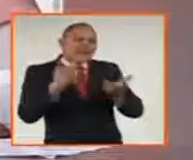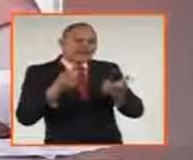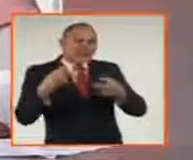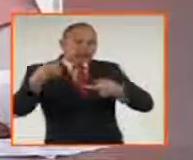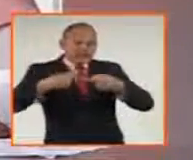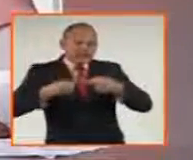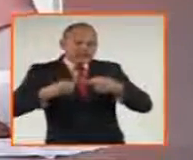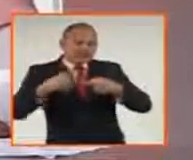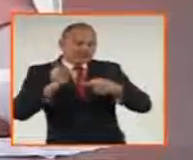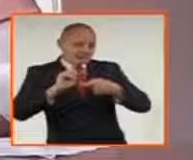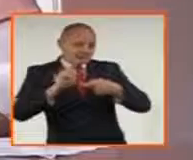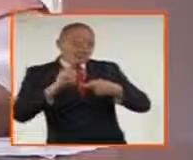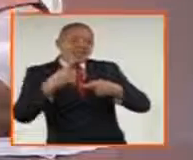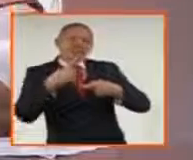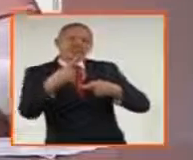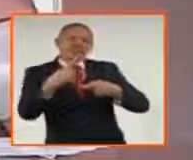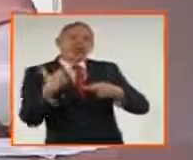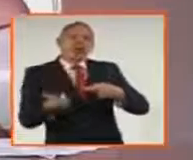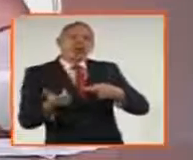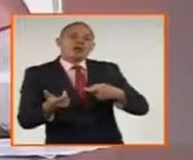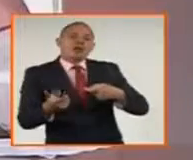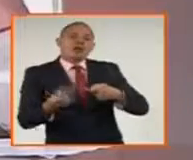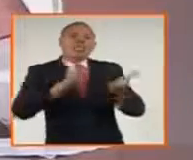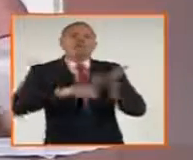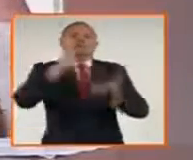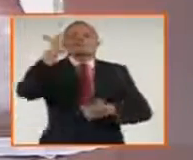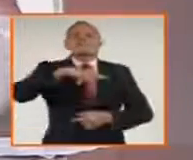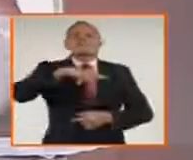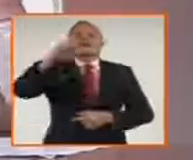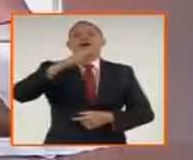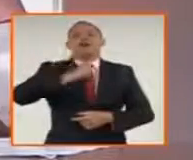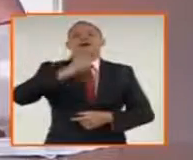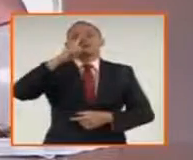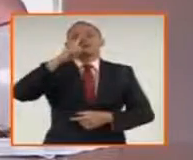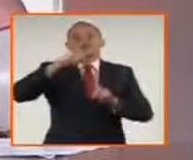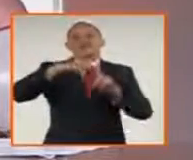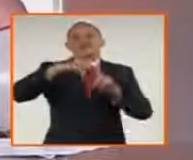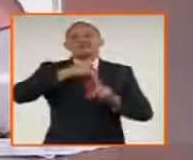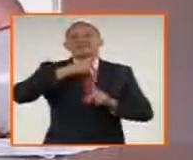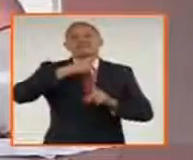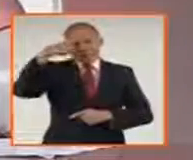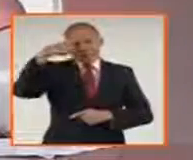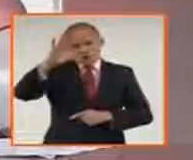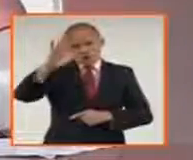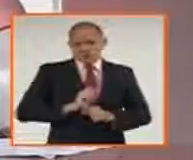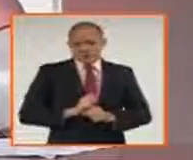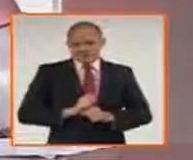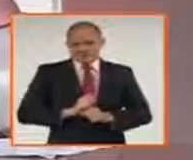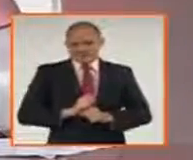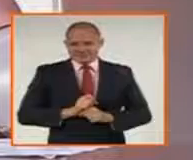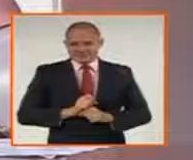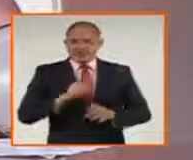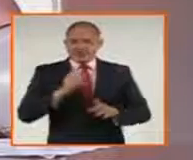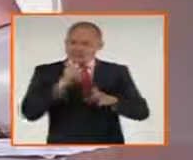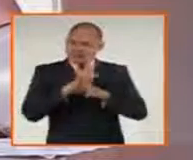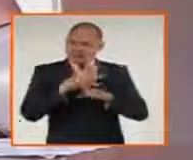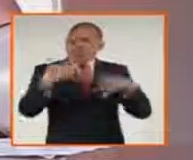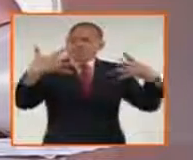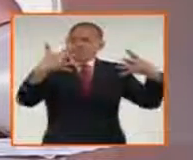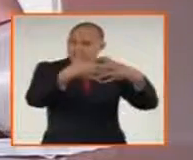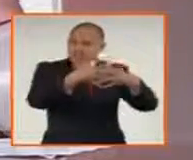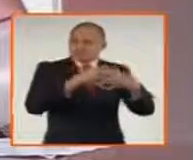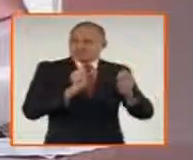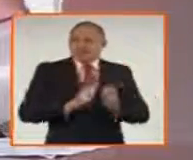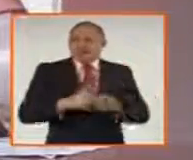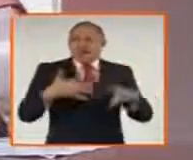son parientes, pero son fuente creadora de parentesco, es decir, el parentesco por afinidad, que es el que se define